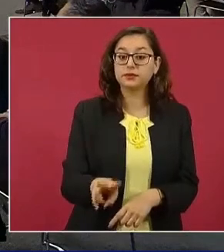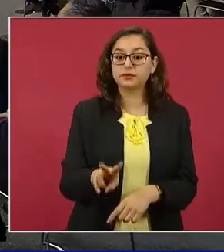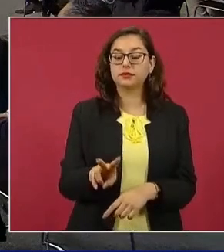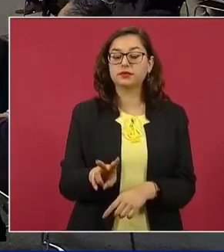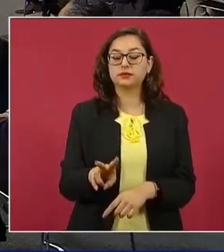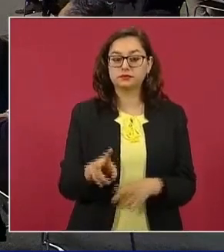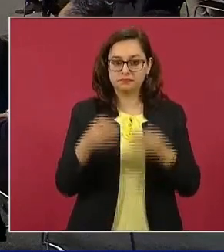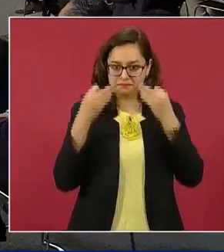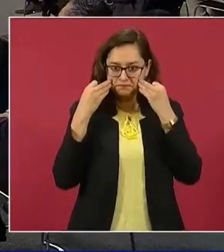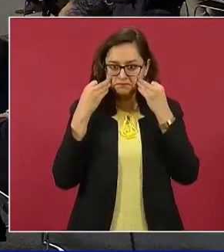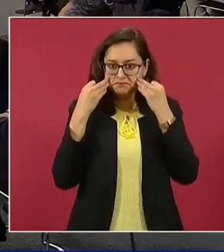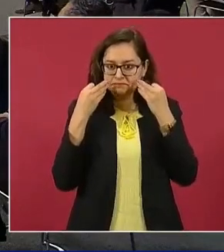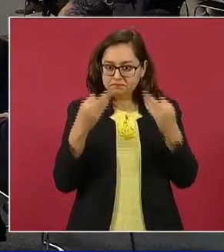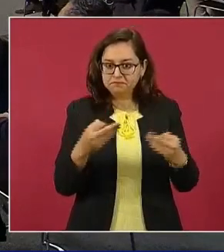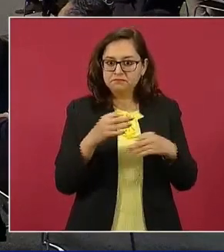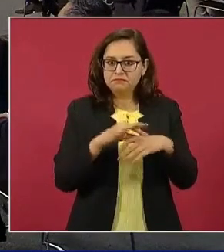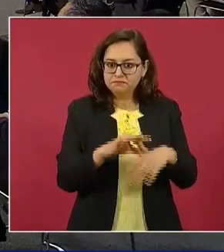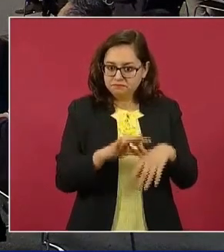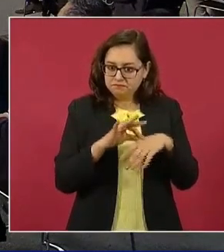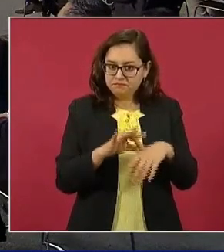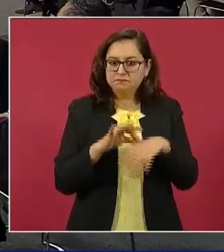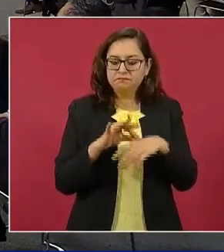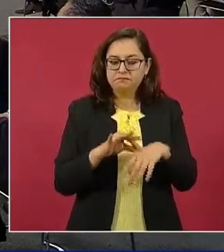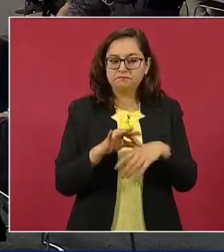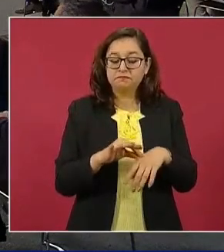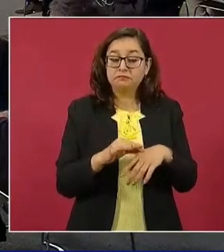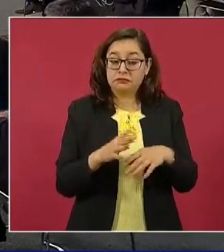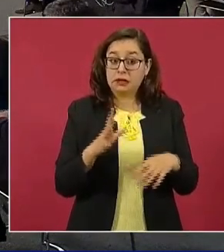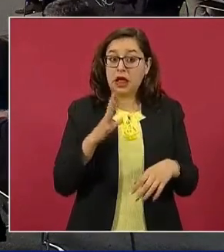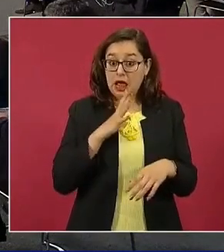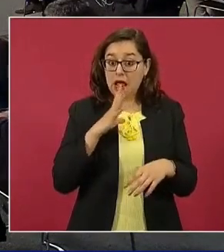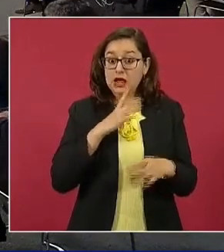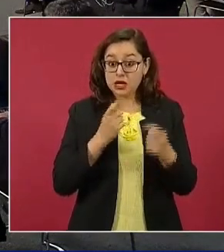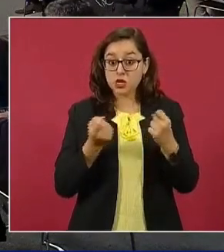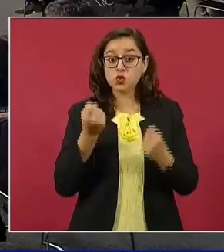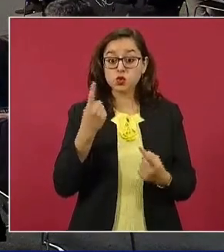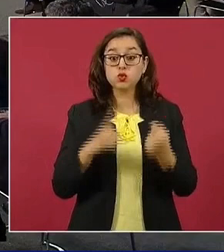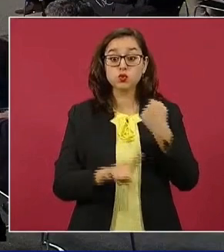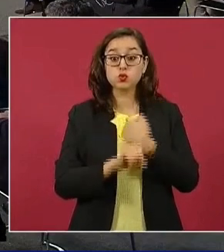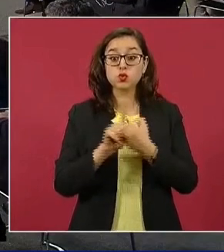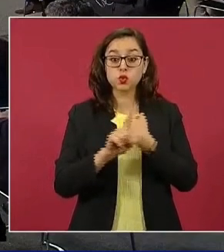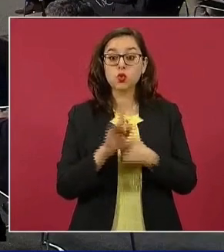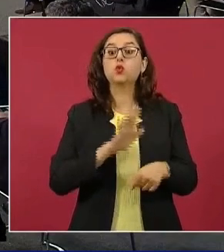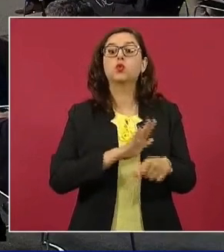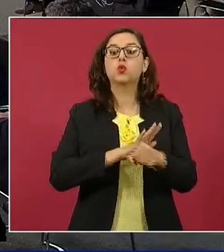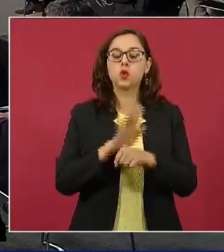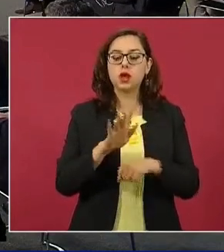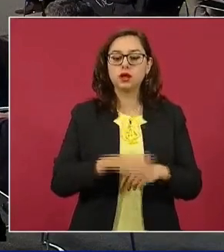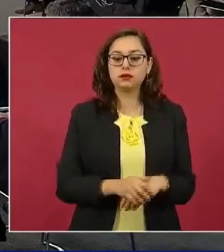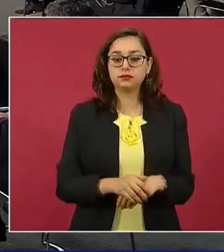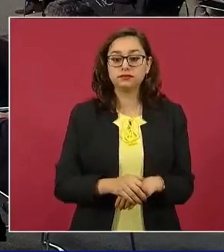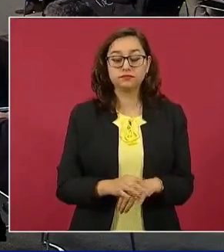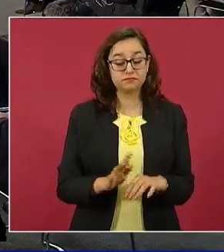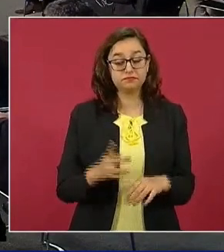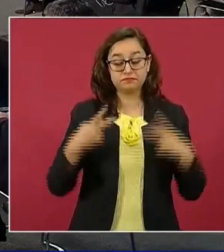tan es así que hemos tenido algunos problemas, lo del aumento del salario.